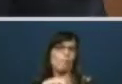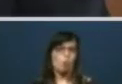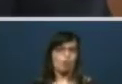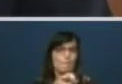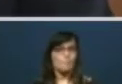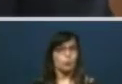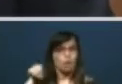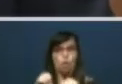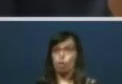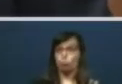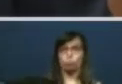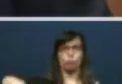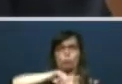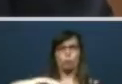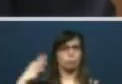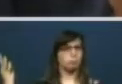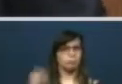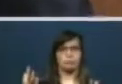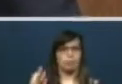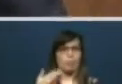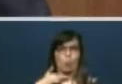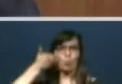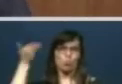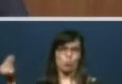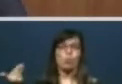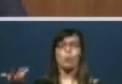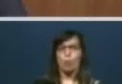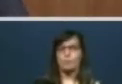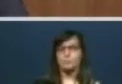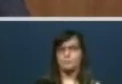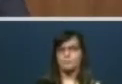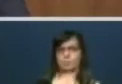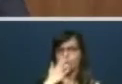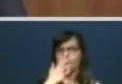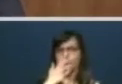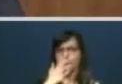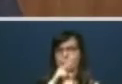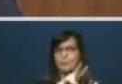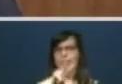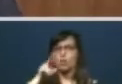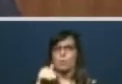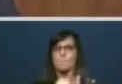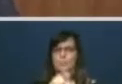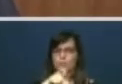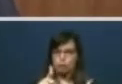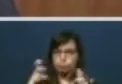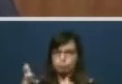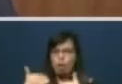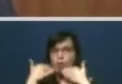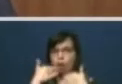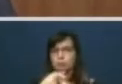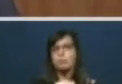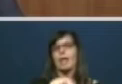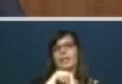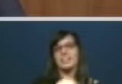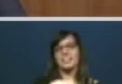sentir orgullosos todos son los siguientes casi 22.000 beneficiarios actuales de una renta garantizada de